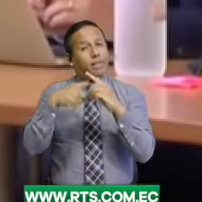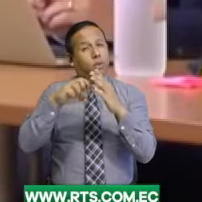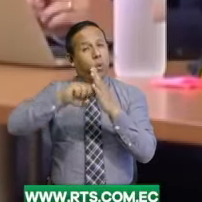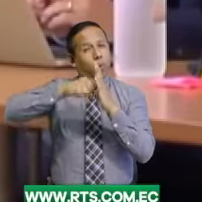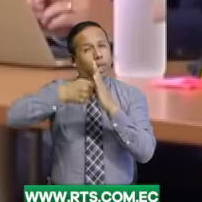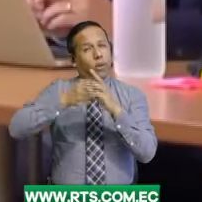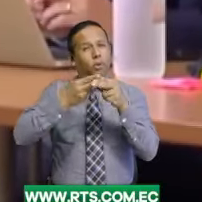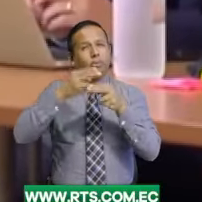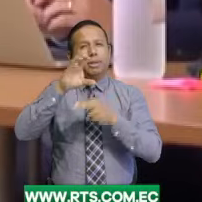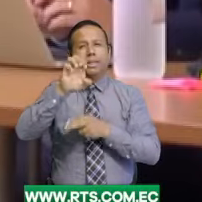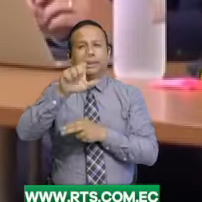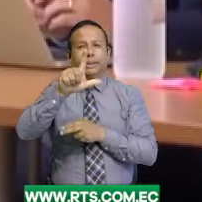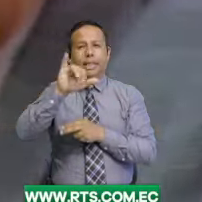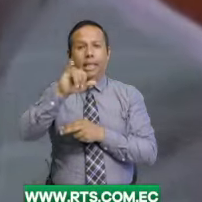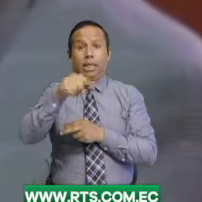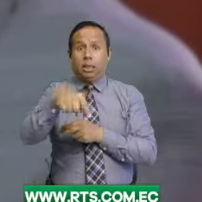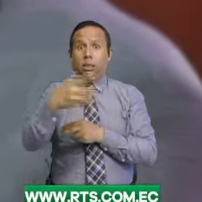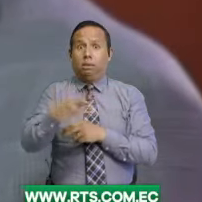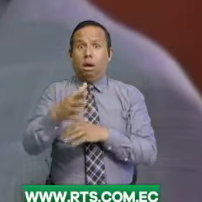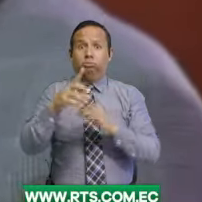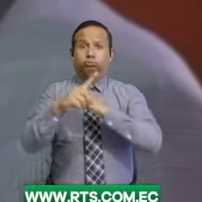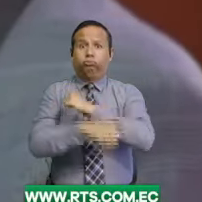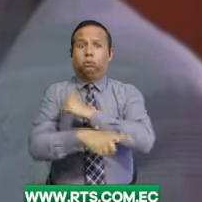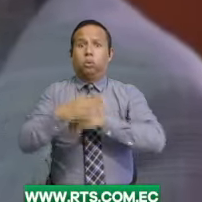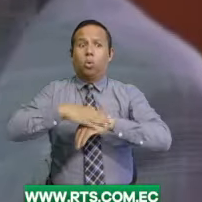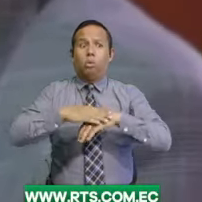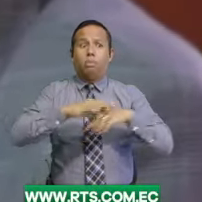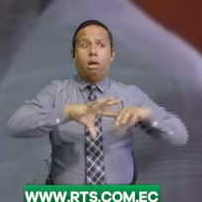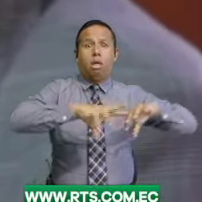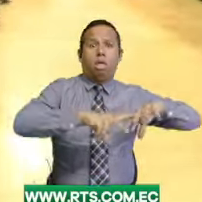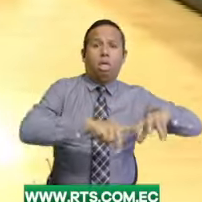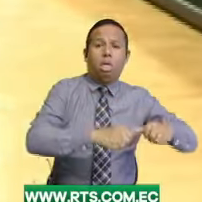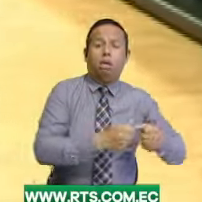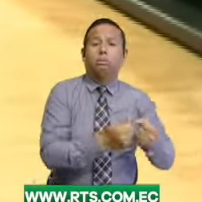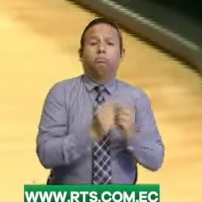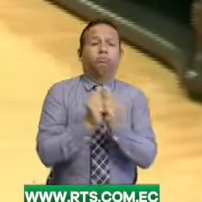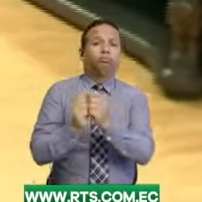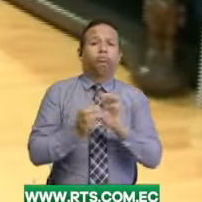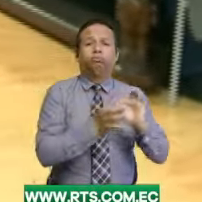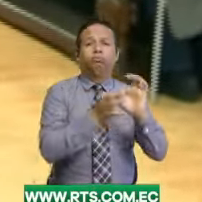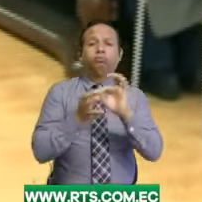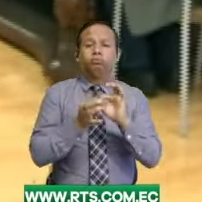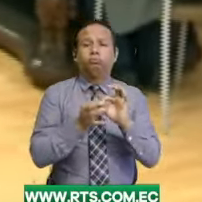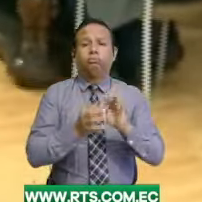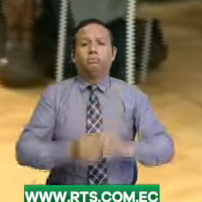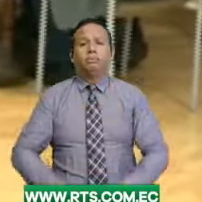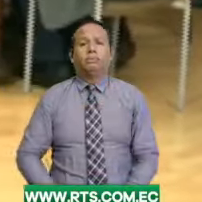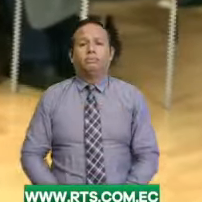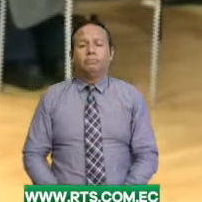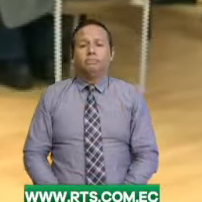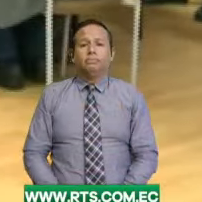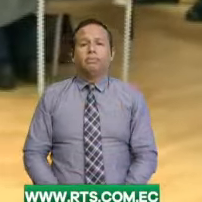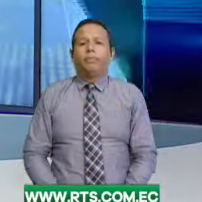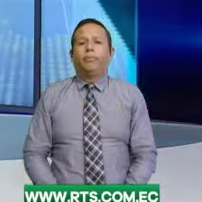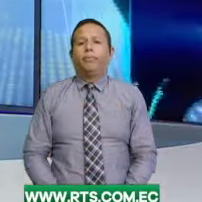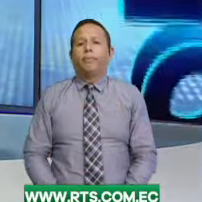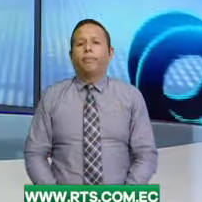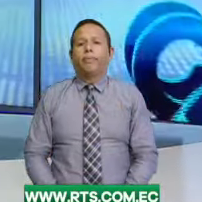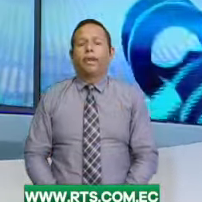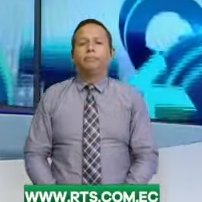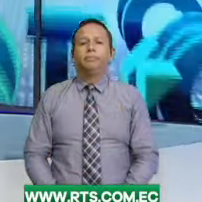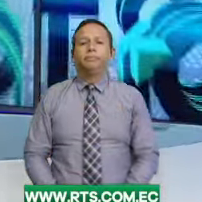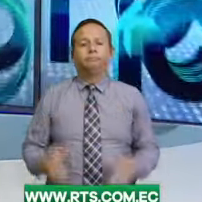fue sentenciado a prisión por el delito de delincuencia organizada. Informó Edwin Benalcázar.